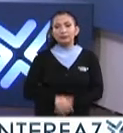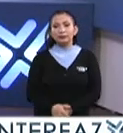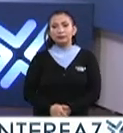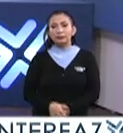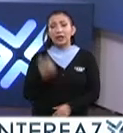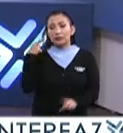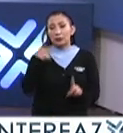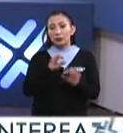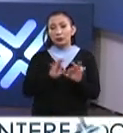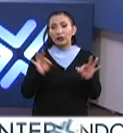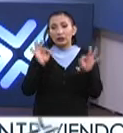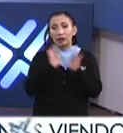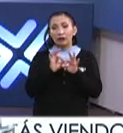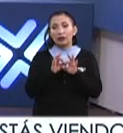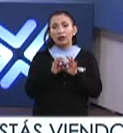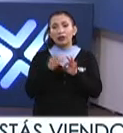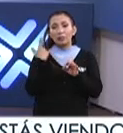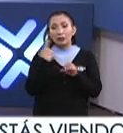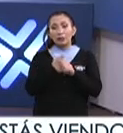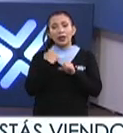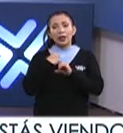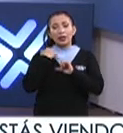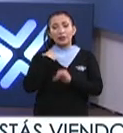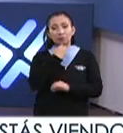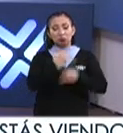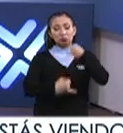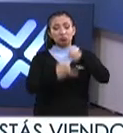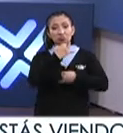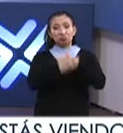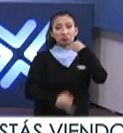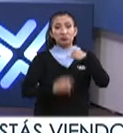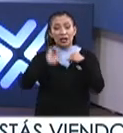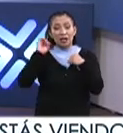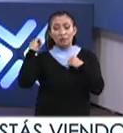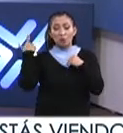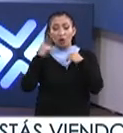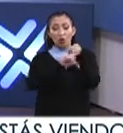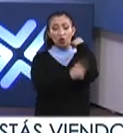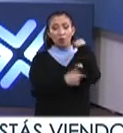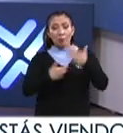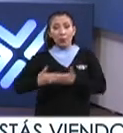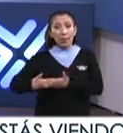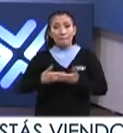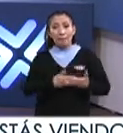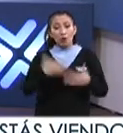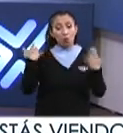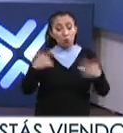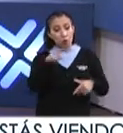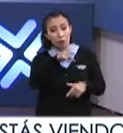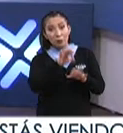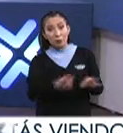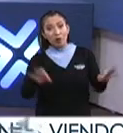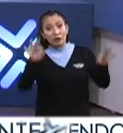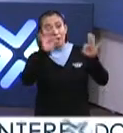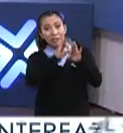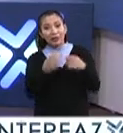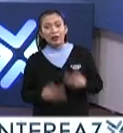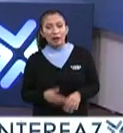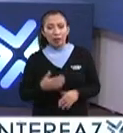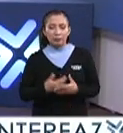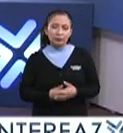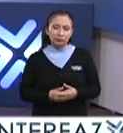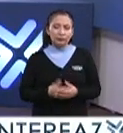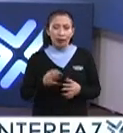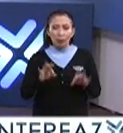un punto importantísimo, ¿no? Tenemos a la primer ministra que acaba de tener un bebé, ¿no? Esto Sí, es claro. un parteaguas impresionante. Sí, claro. Pero